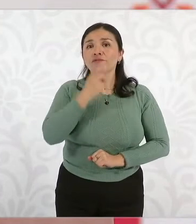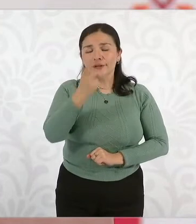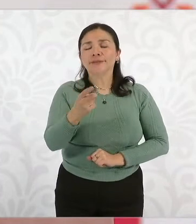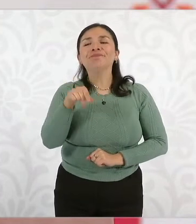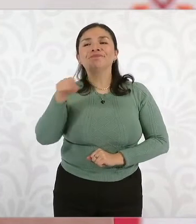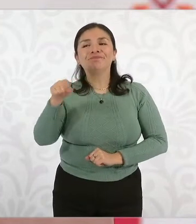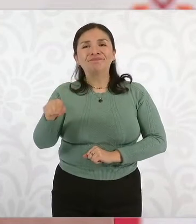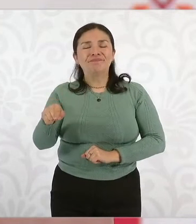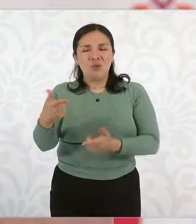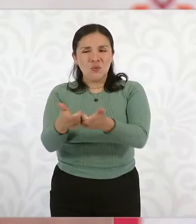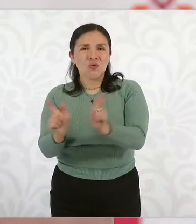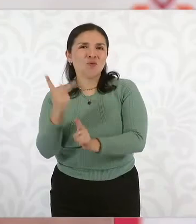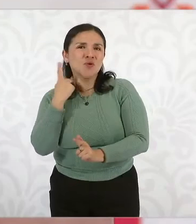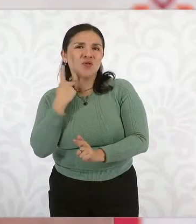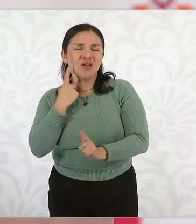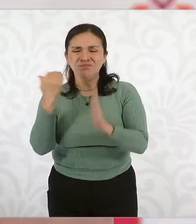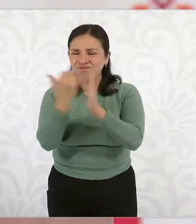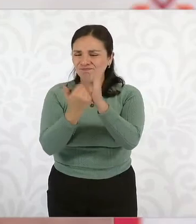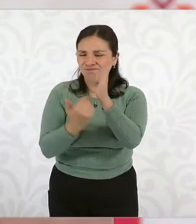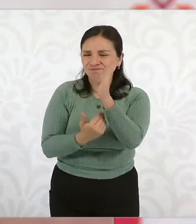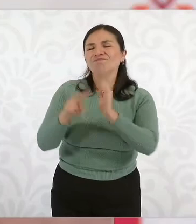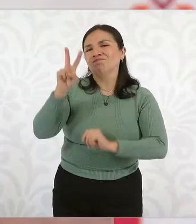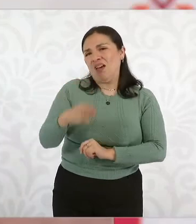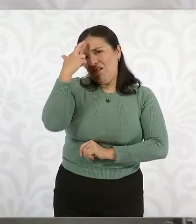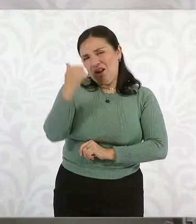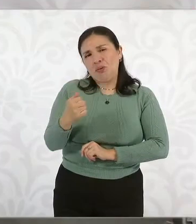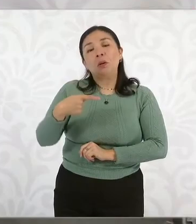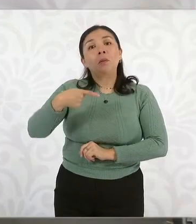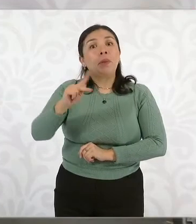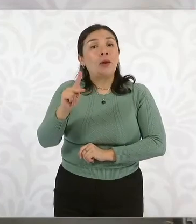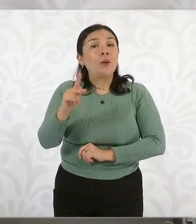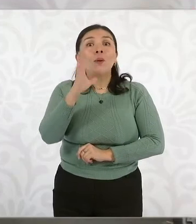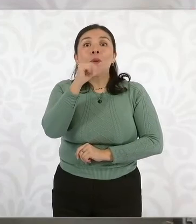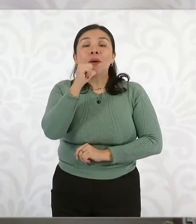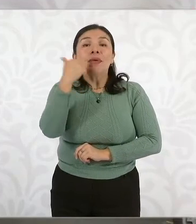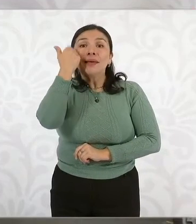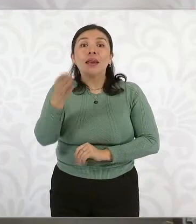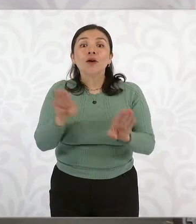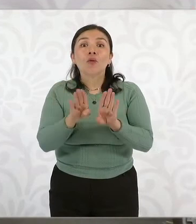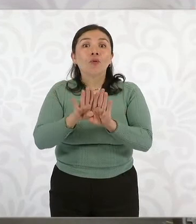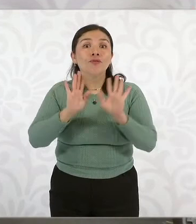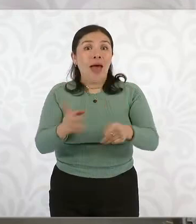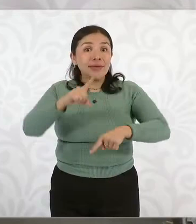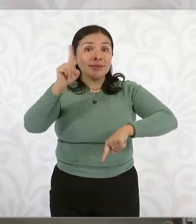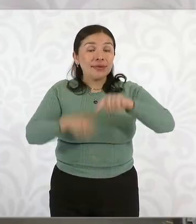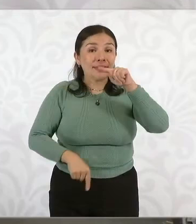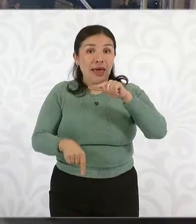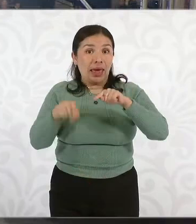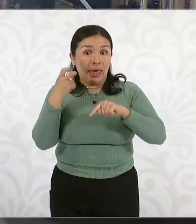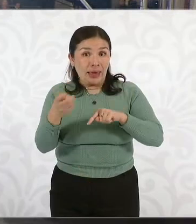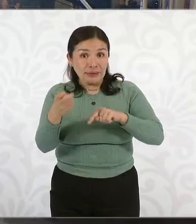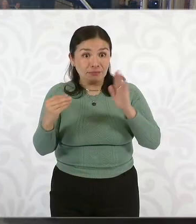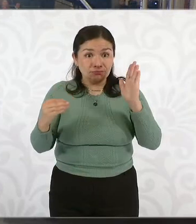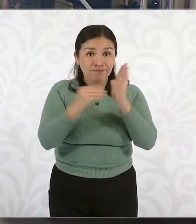partido son parcialmente fundados, pero insuficientes para alcanzar su pretensión de revocar la determinación